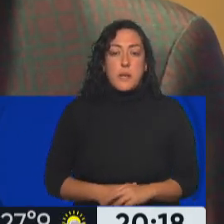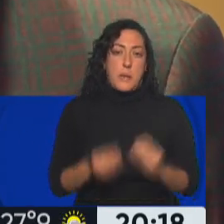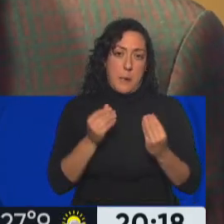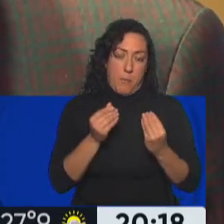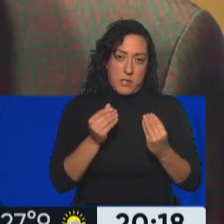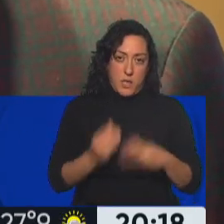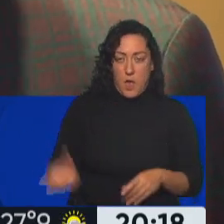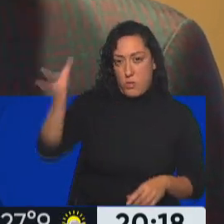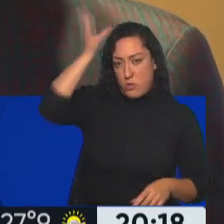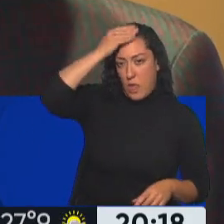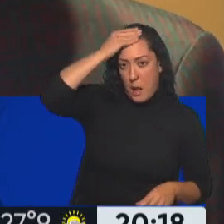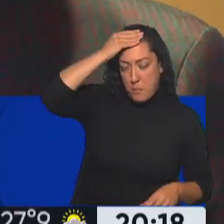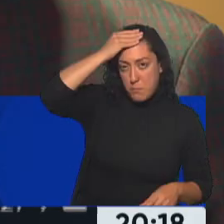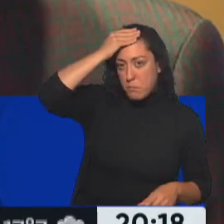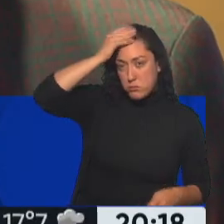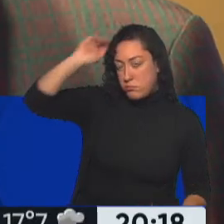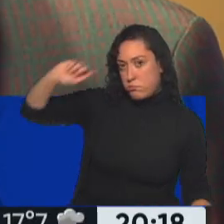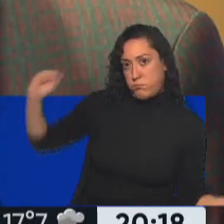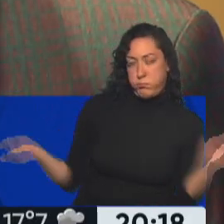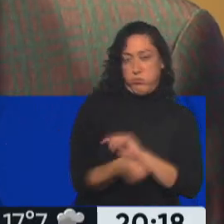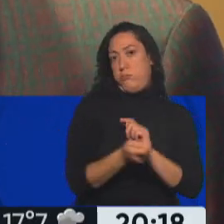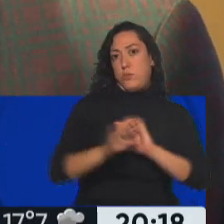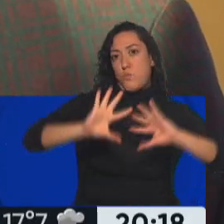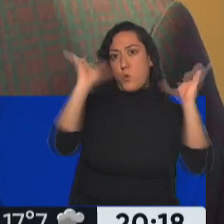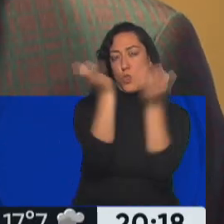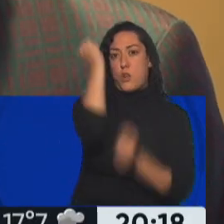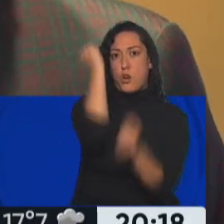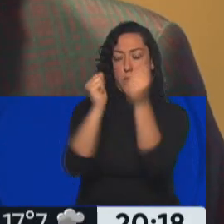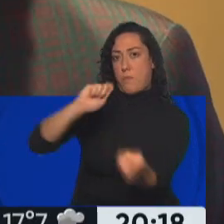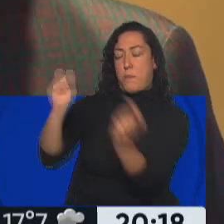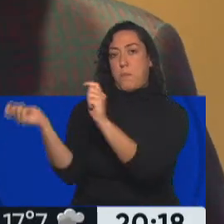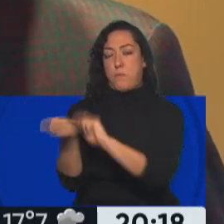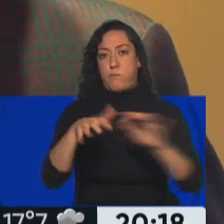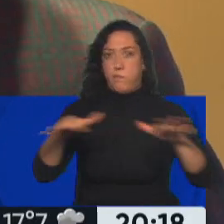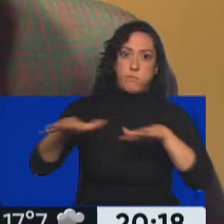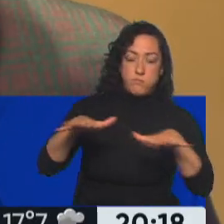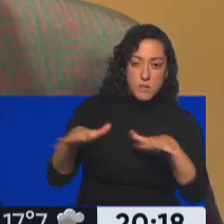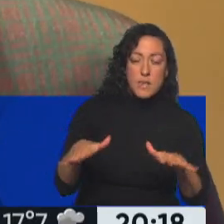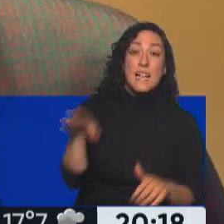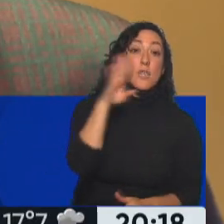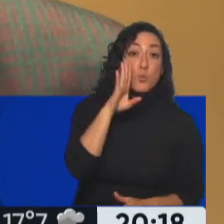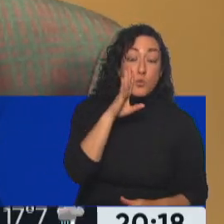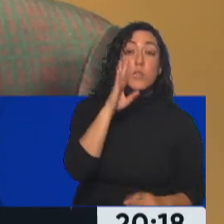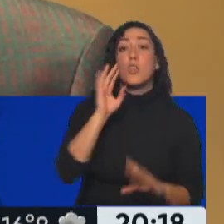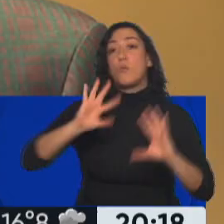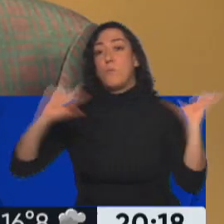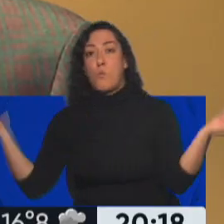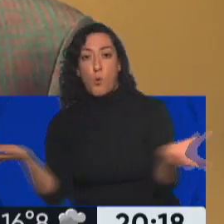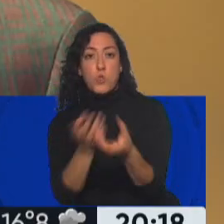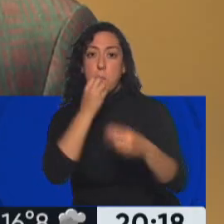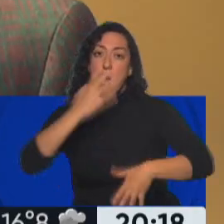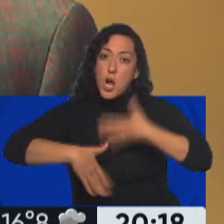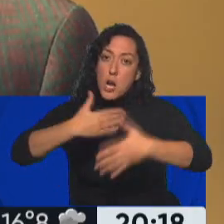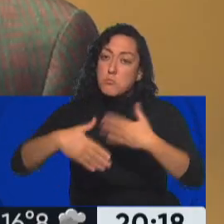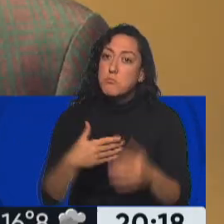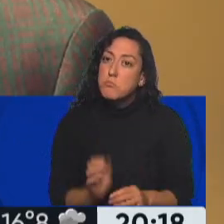un puñetazo sobre la mesa y empezó un tembladeral mundial y logró que una economía americana y mundial que estaba en